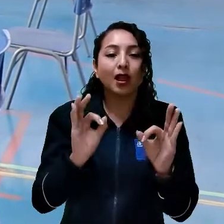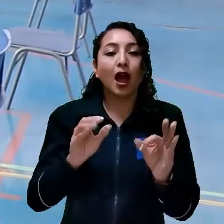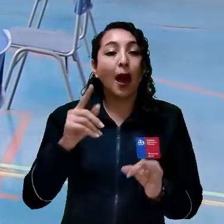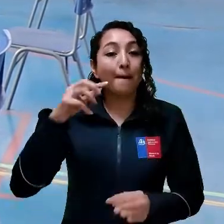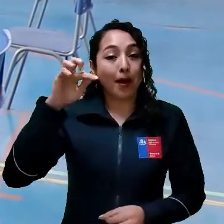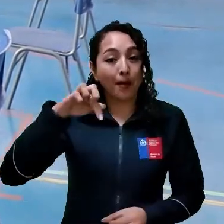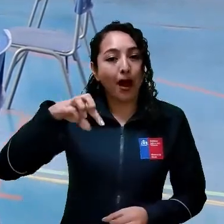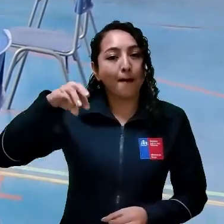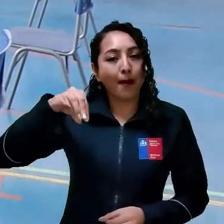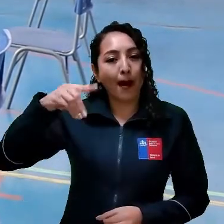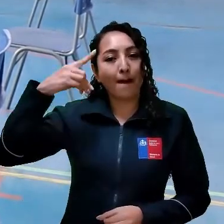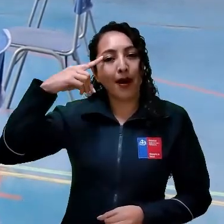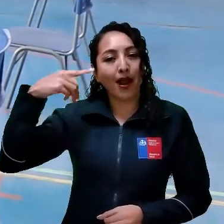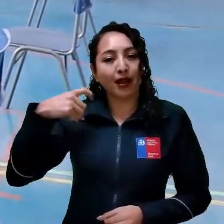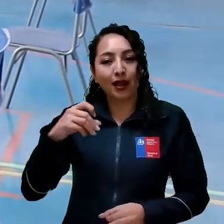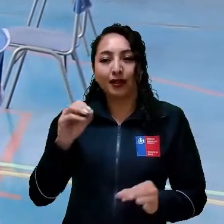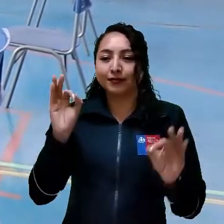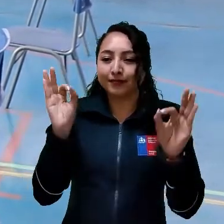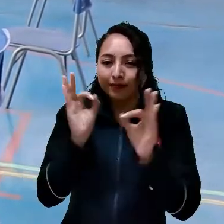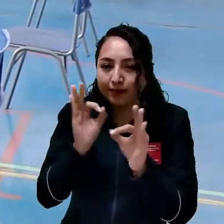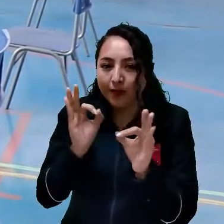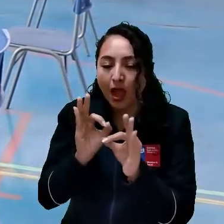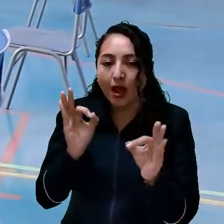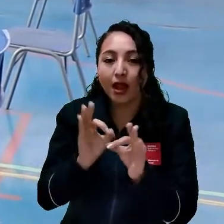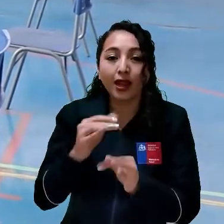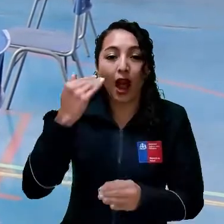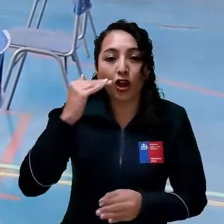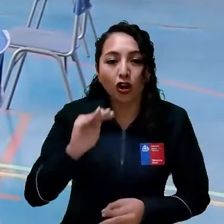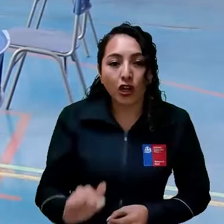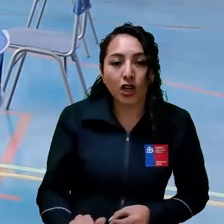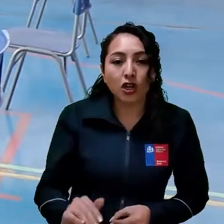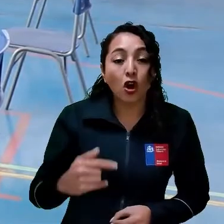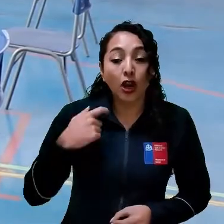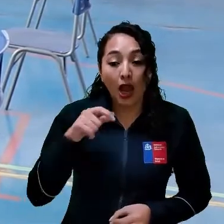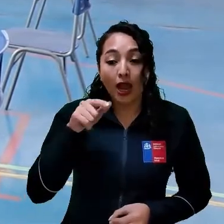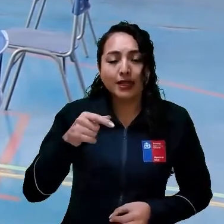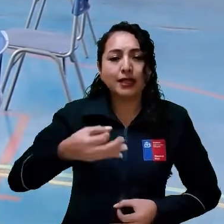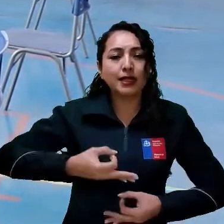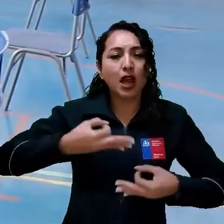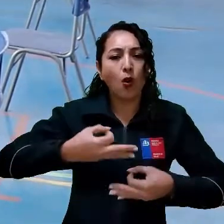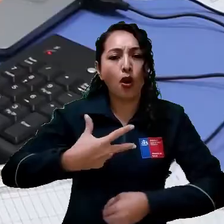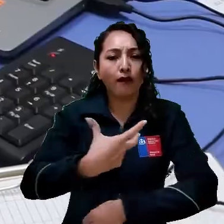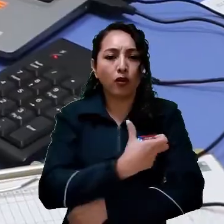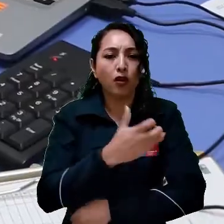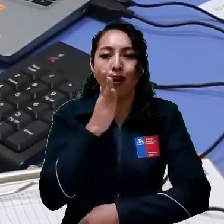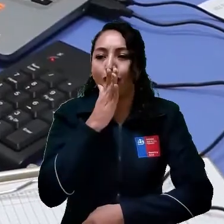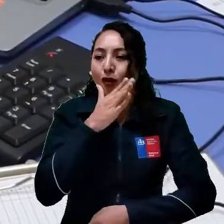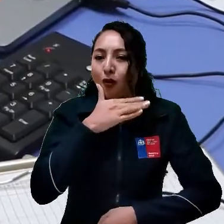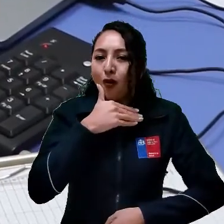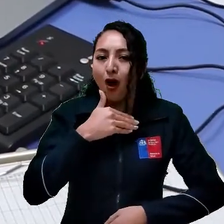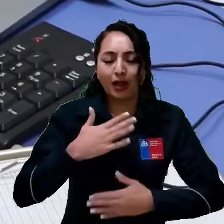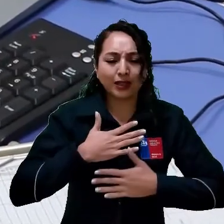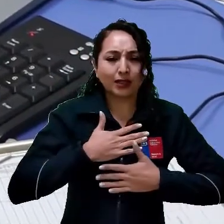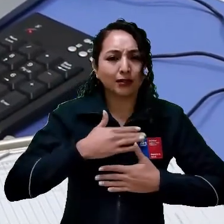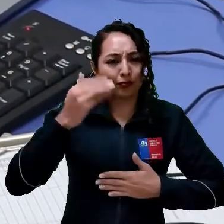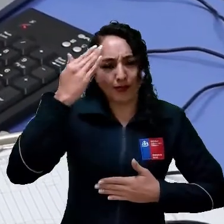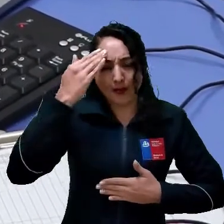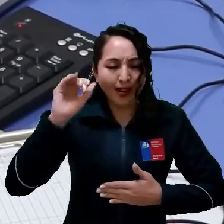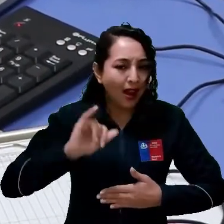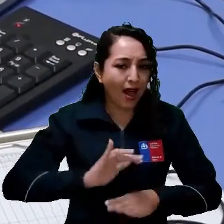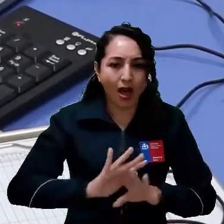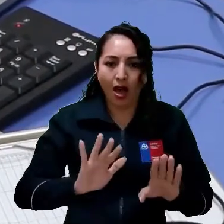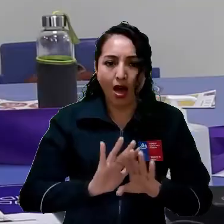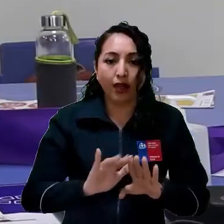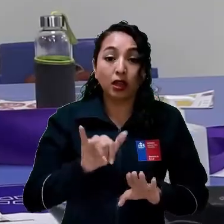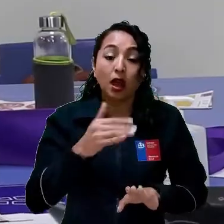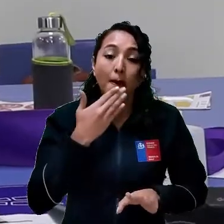que fomenten la vacunación en los niños, ya que es un proceso totalmente seguro, se ha demostrado que no hay efectos adversos para